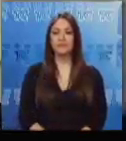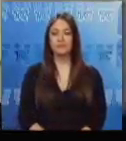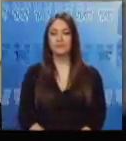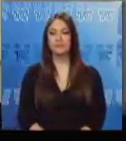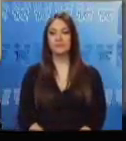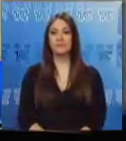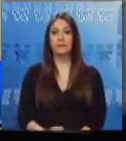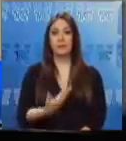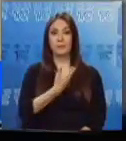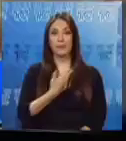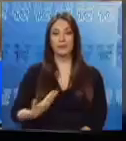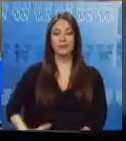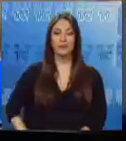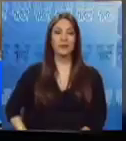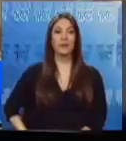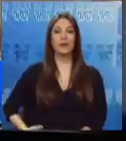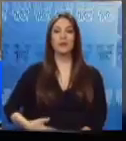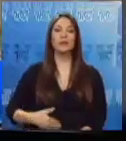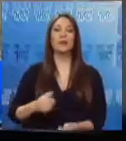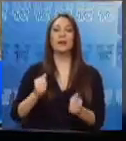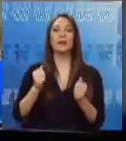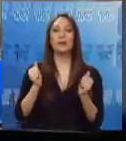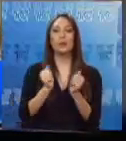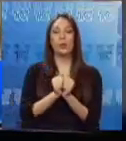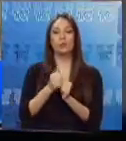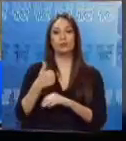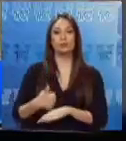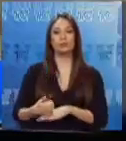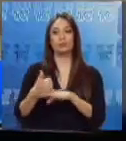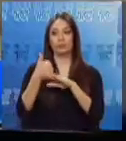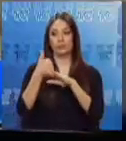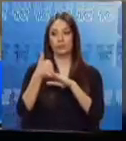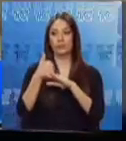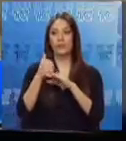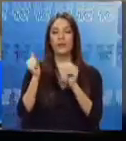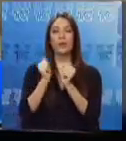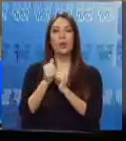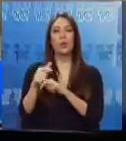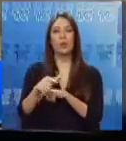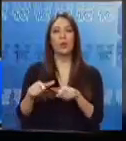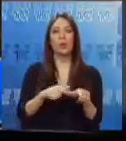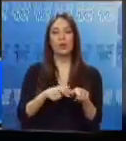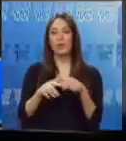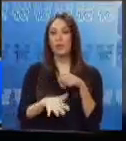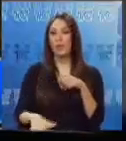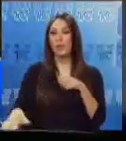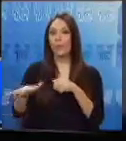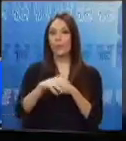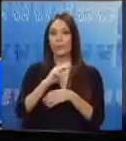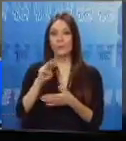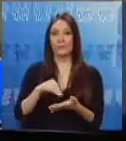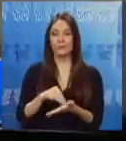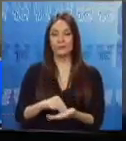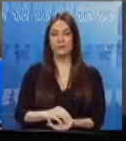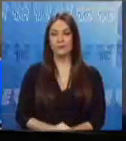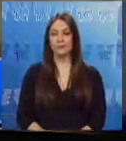El presidente de la República recorrió junto a autoridades nacionales y locales la zona cero para constatar.